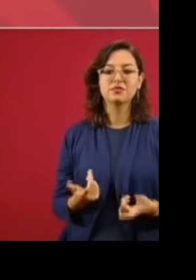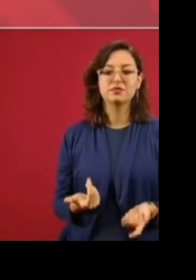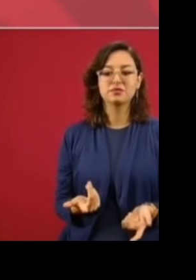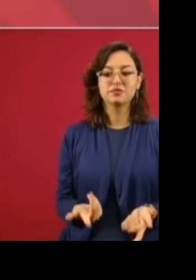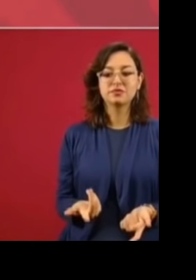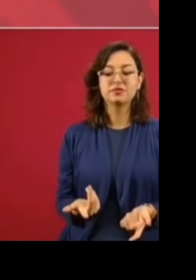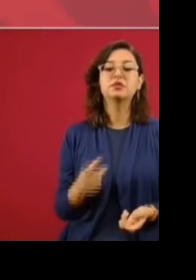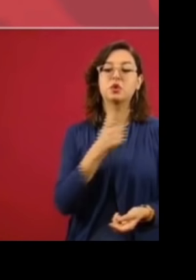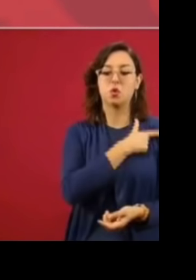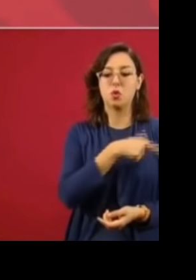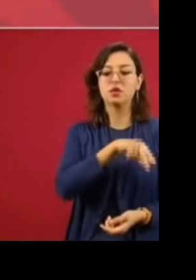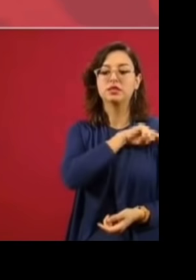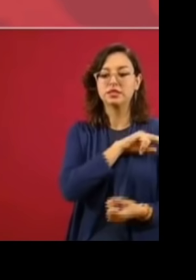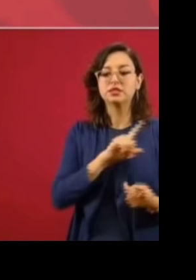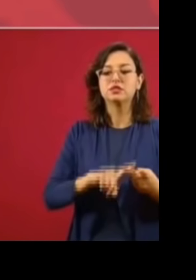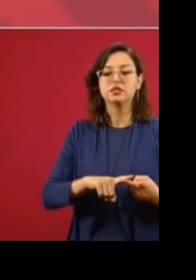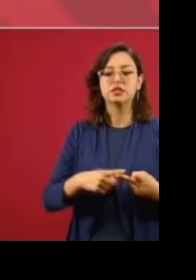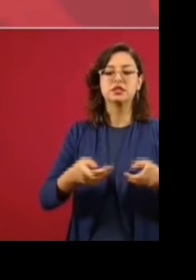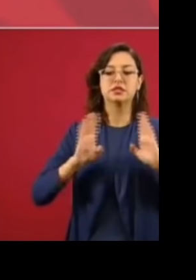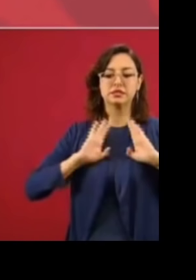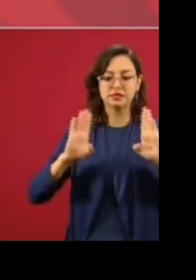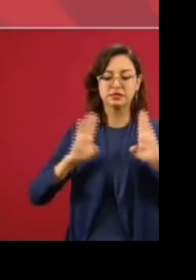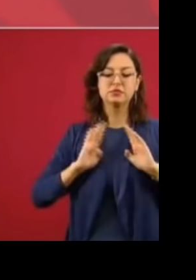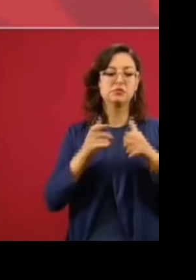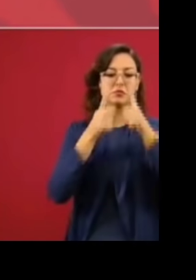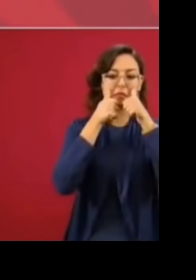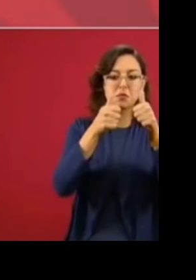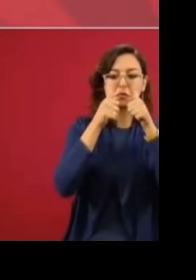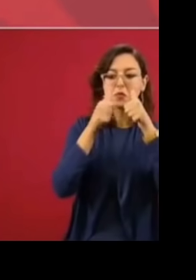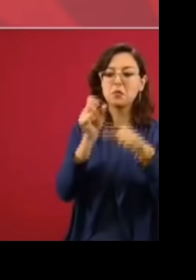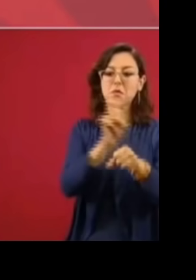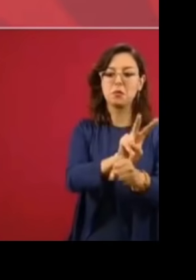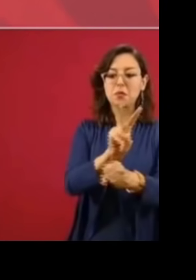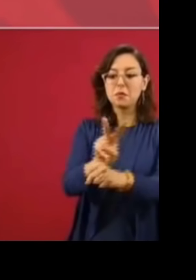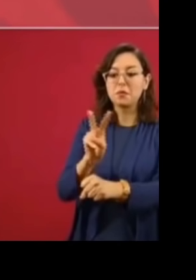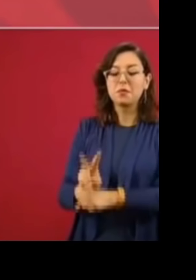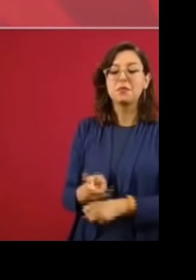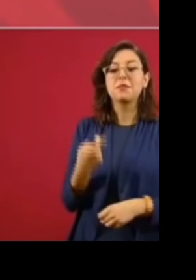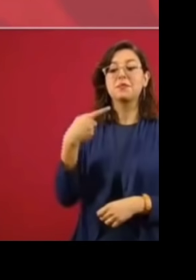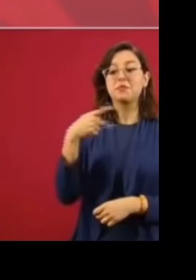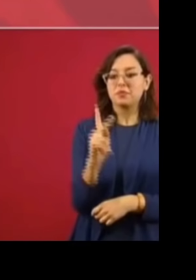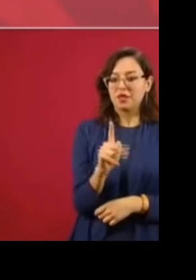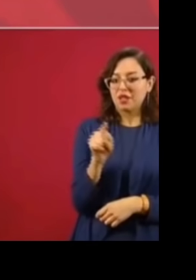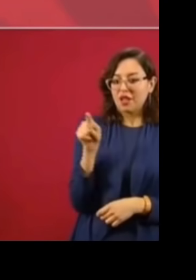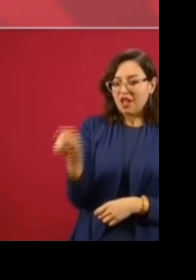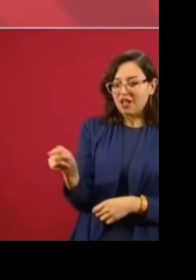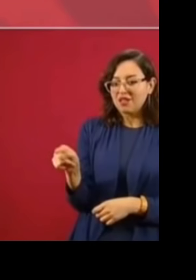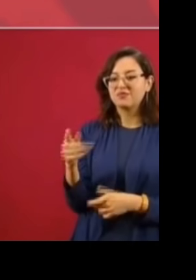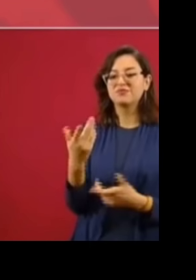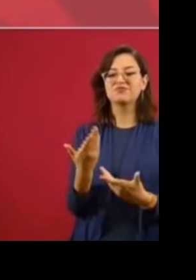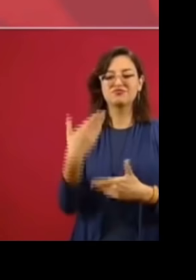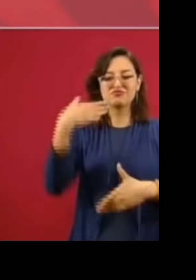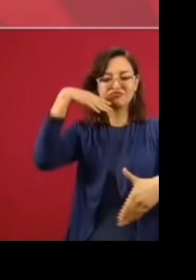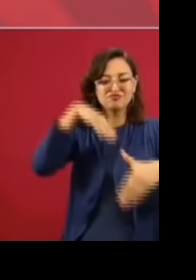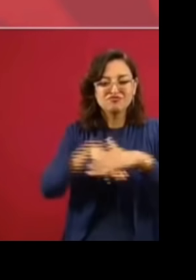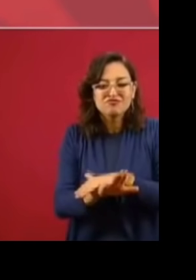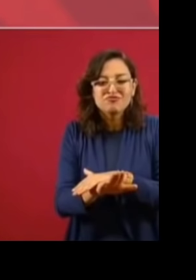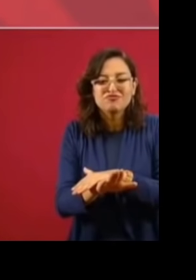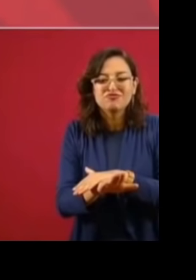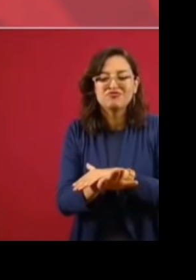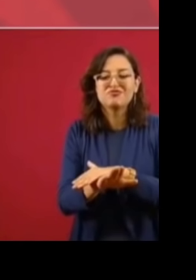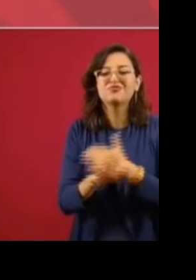la Guardia Nacional, lo está haciendo el Ejército, pero si lograron meterse a un almacén, es lo